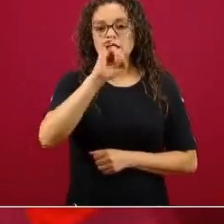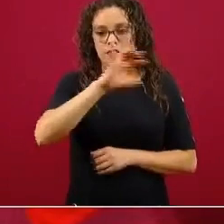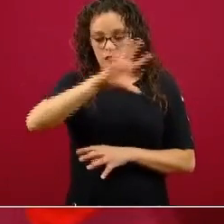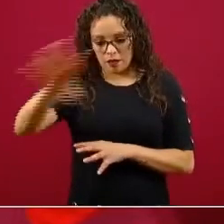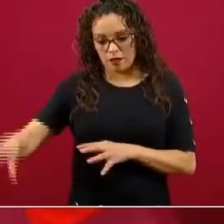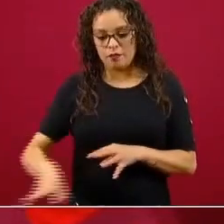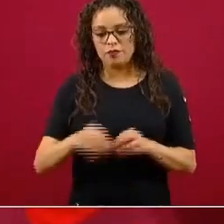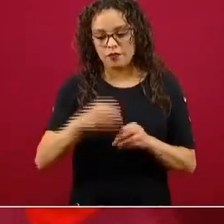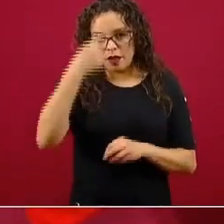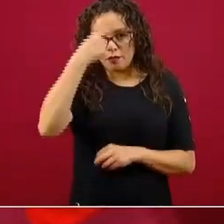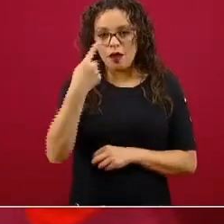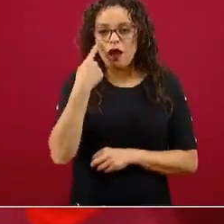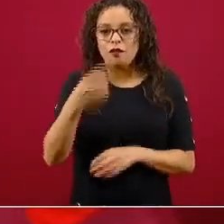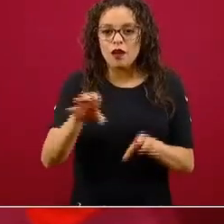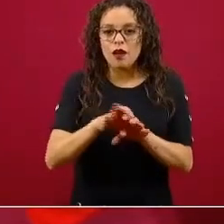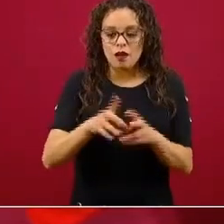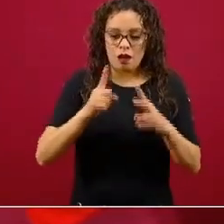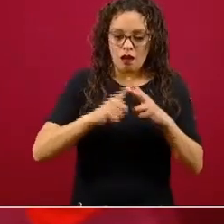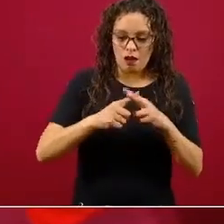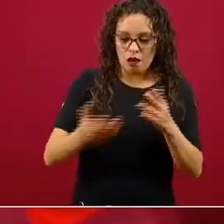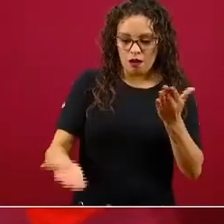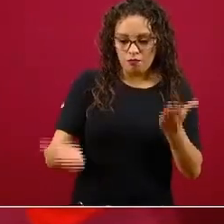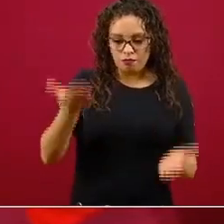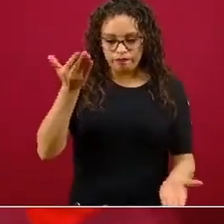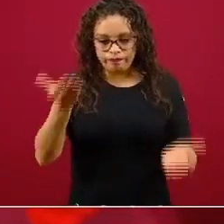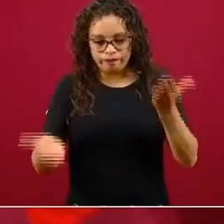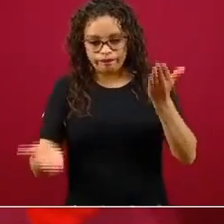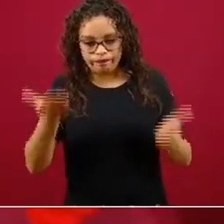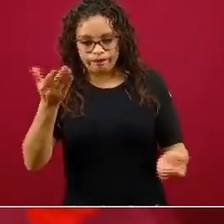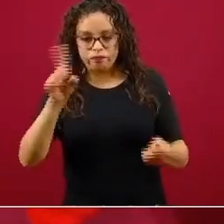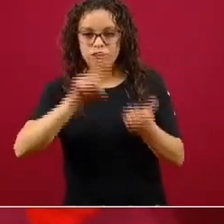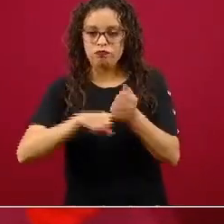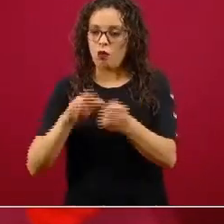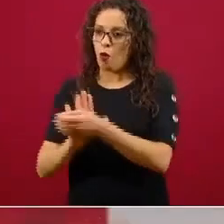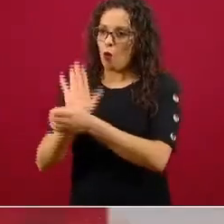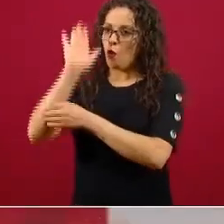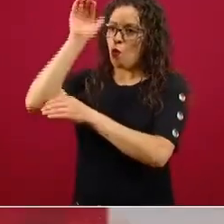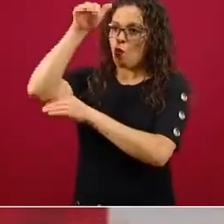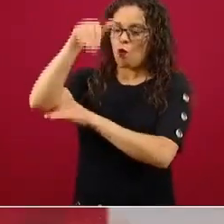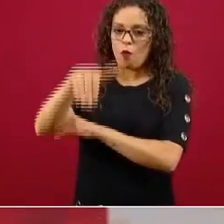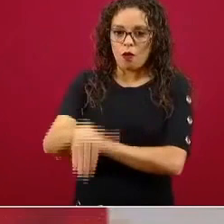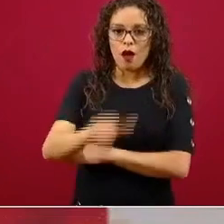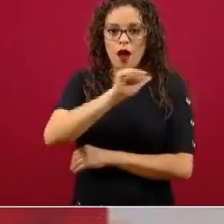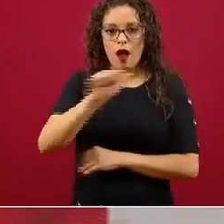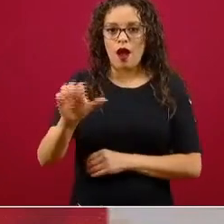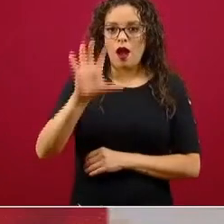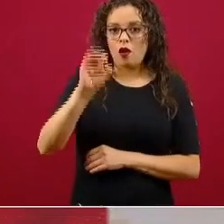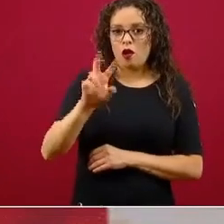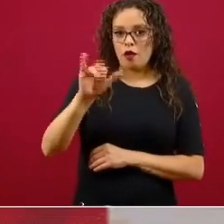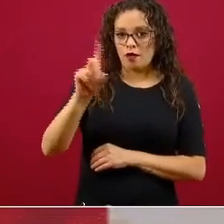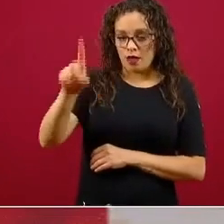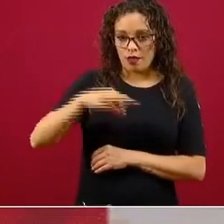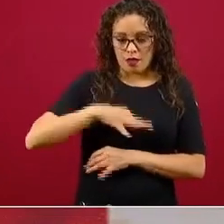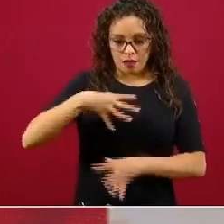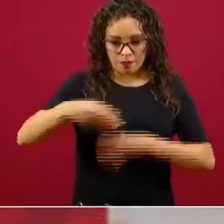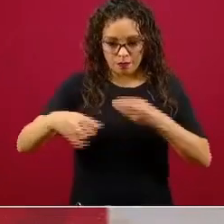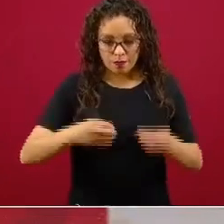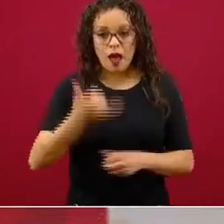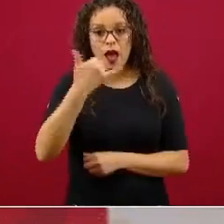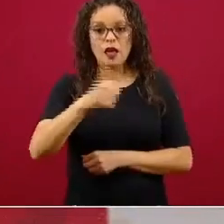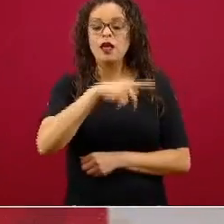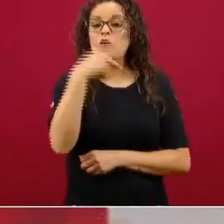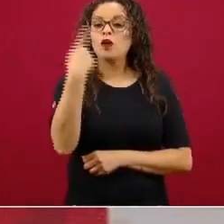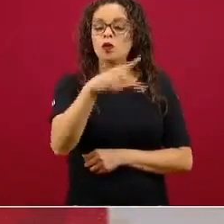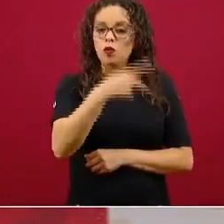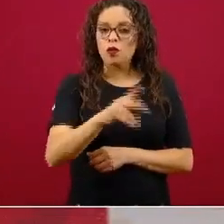tendencia de la curva epidémica del síndrome COVID, de la curva epidémica de hospitalización por el síndrome COVID grave. En